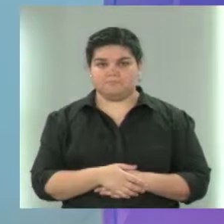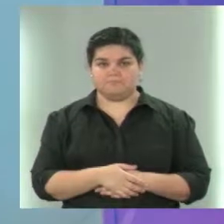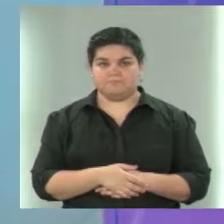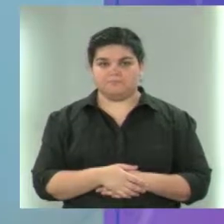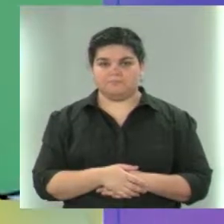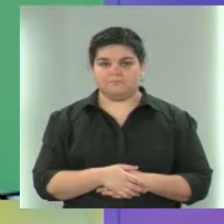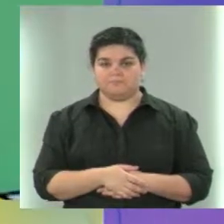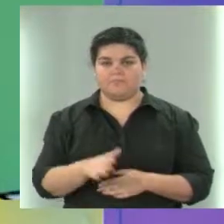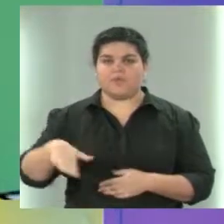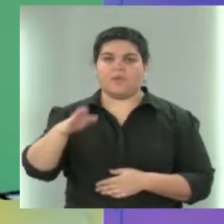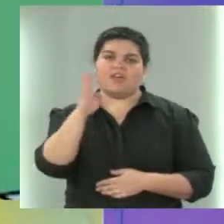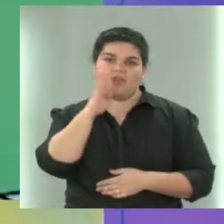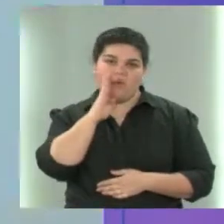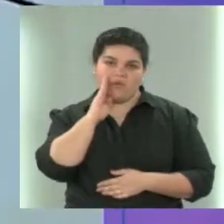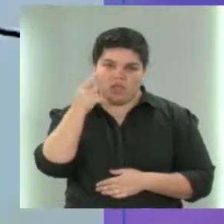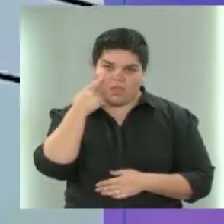Norteamericano.